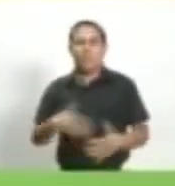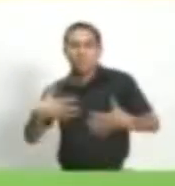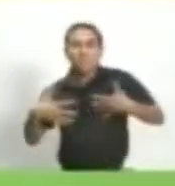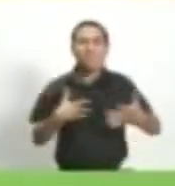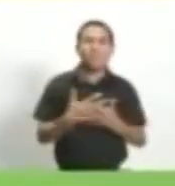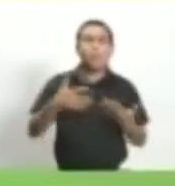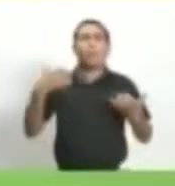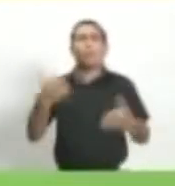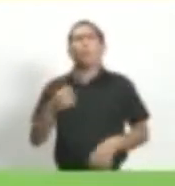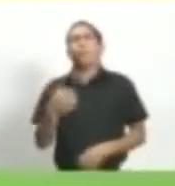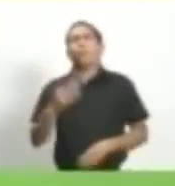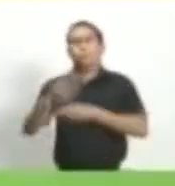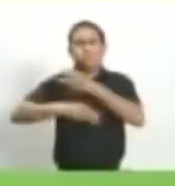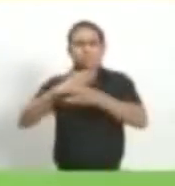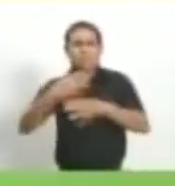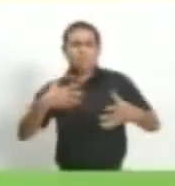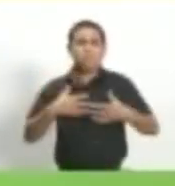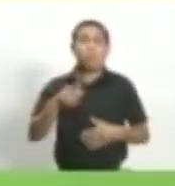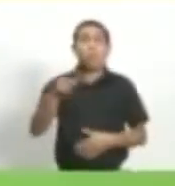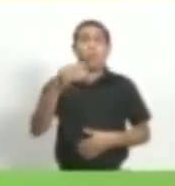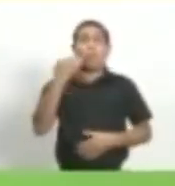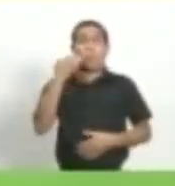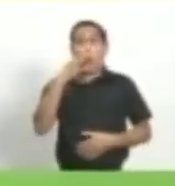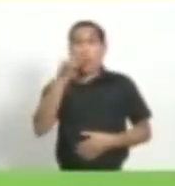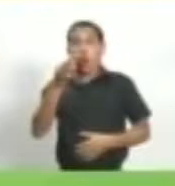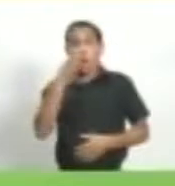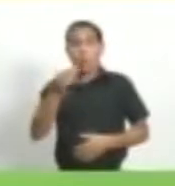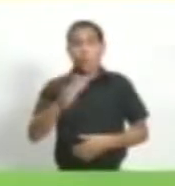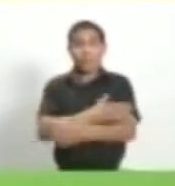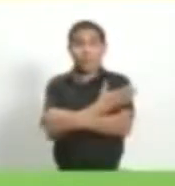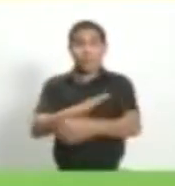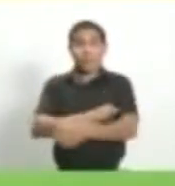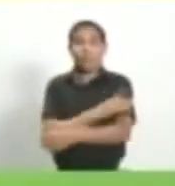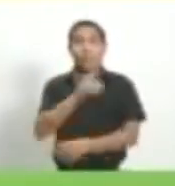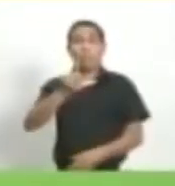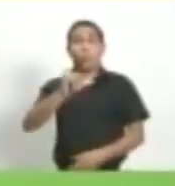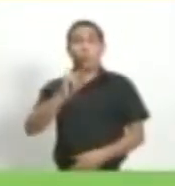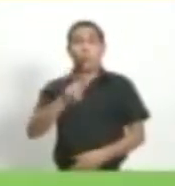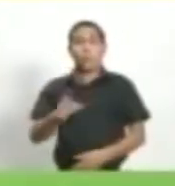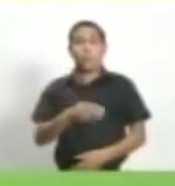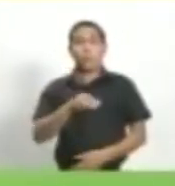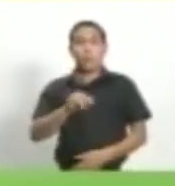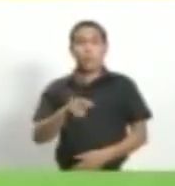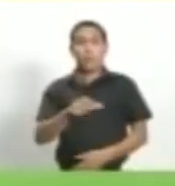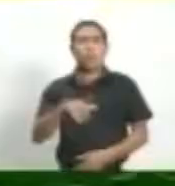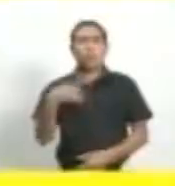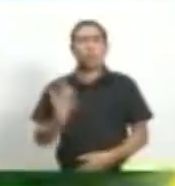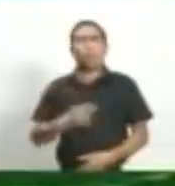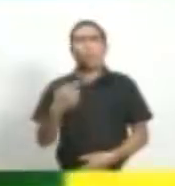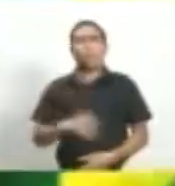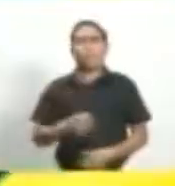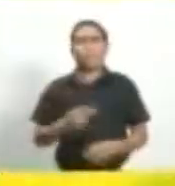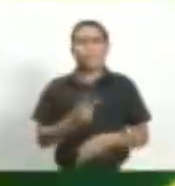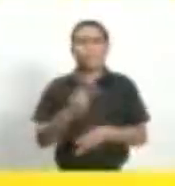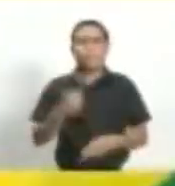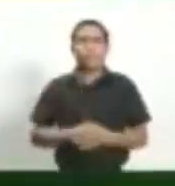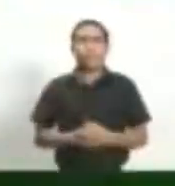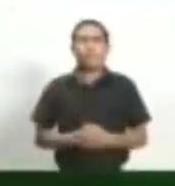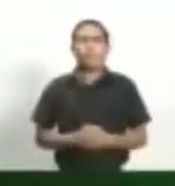muchos problemas e indudablemente el cantante mexicano Luis Miguel no se salva de esto. Ya nos vemos.